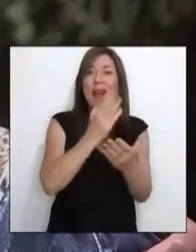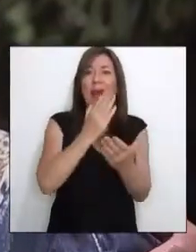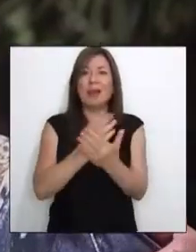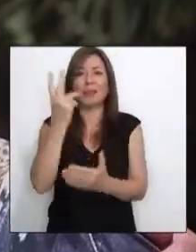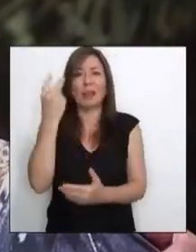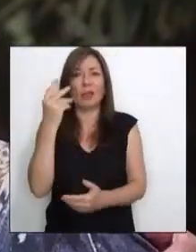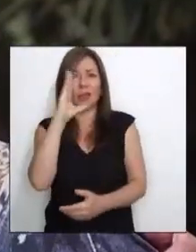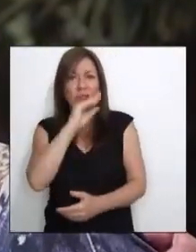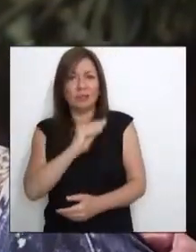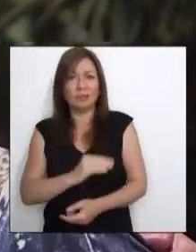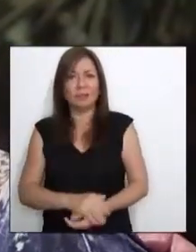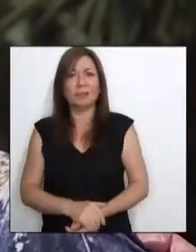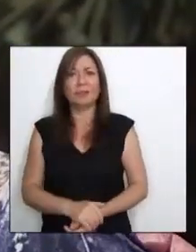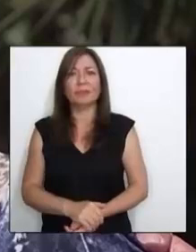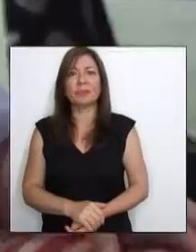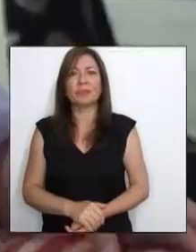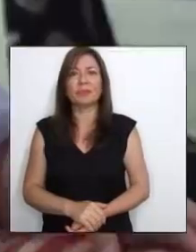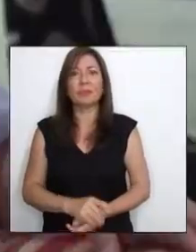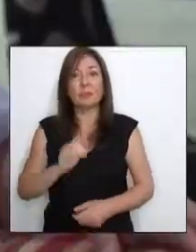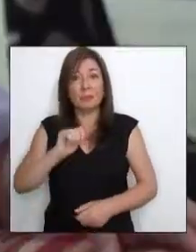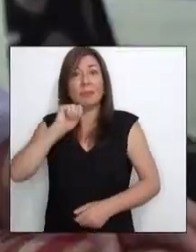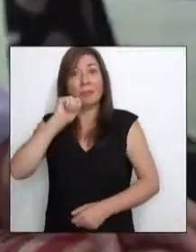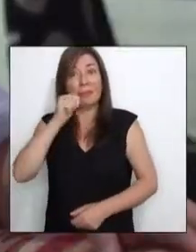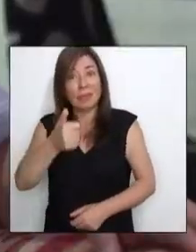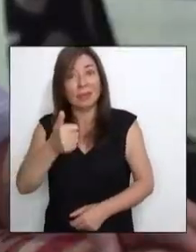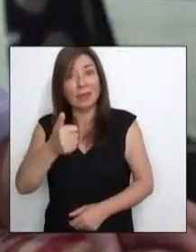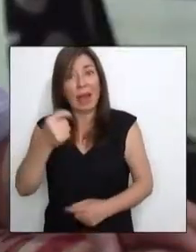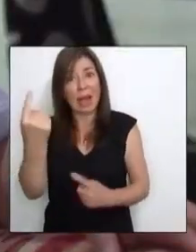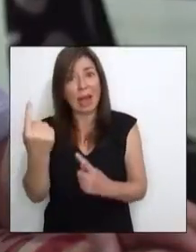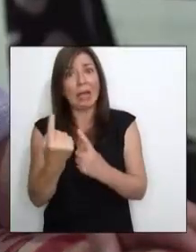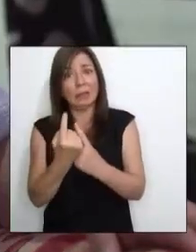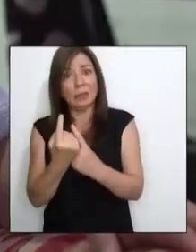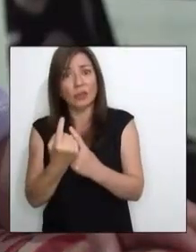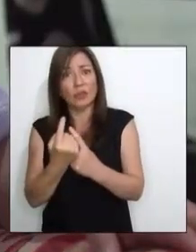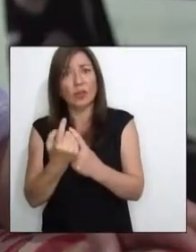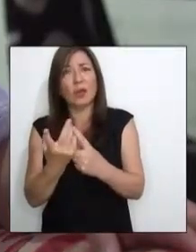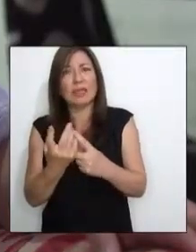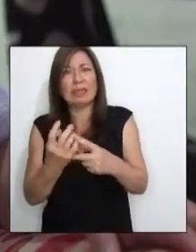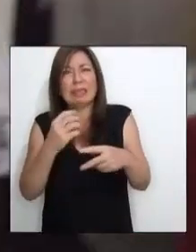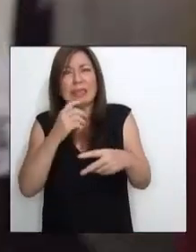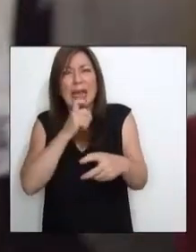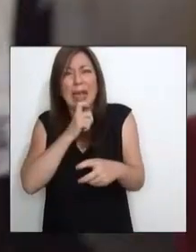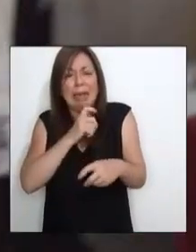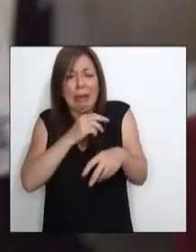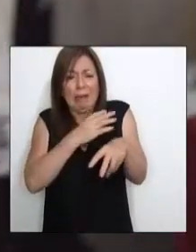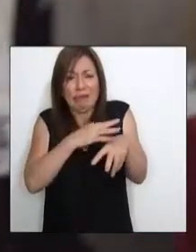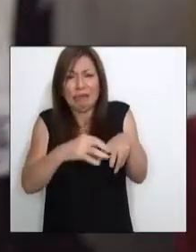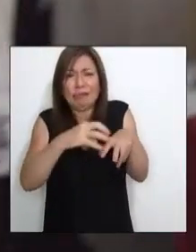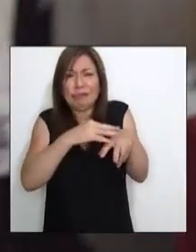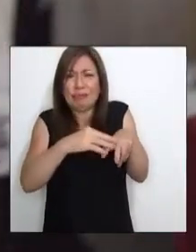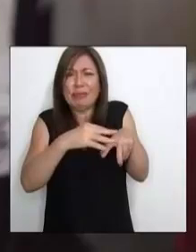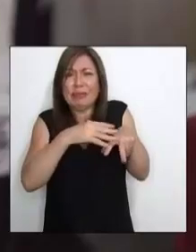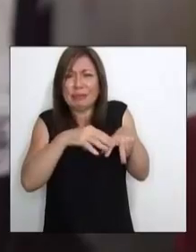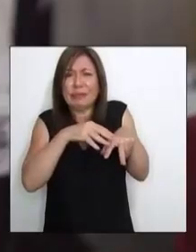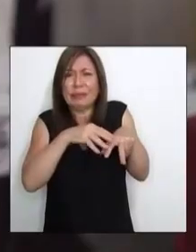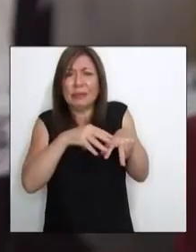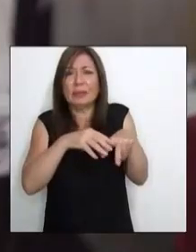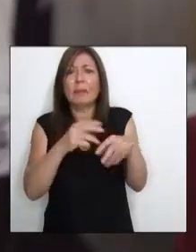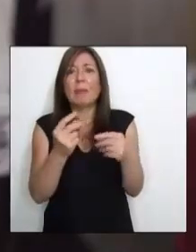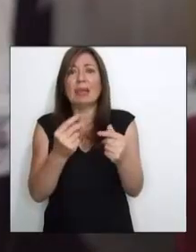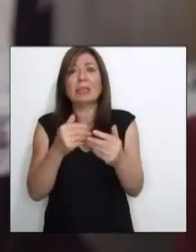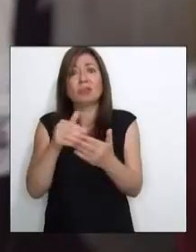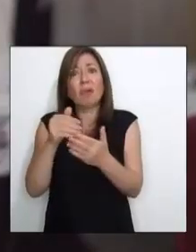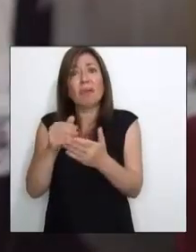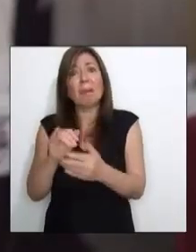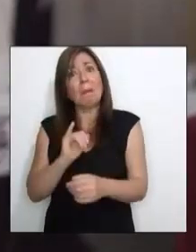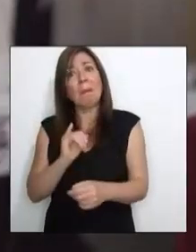las 9 de la mañana hasta las 12 de la noche. Y al día siguiente fui a atención porque me estaba sangrando. Nos quedaba un poco de plata.